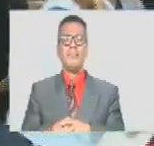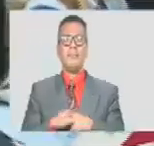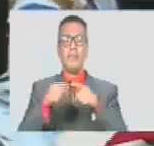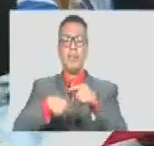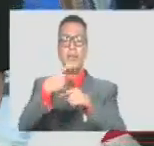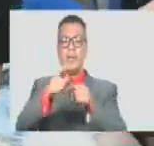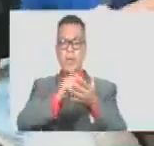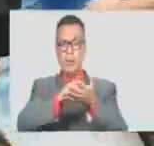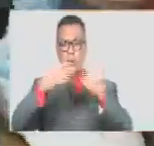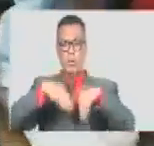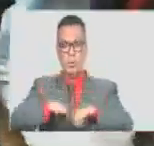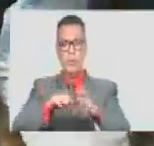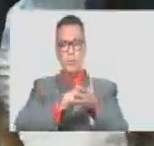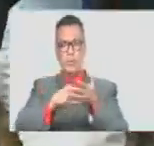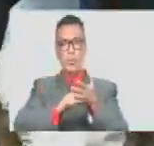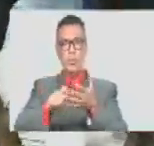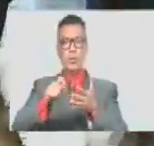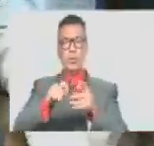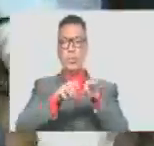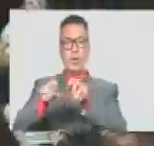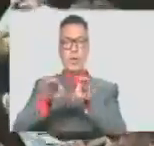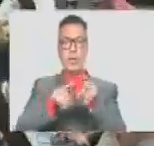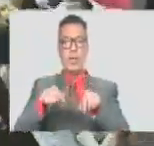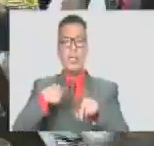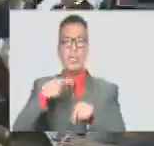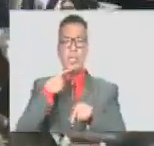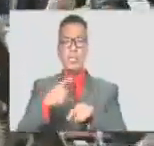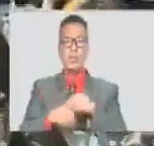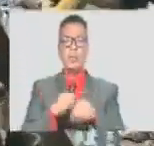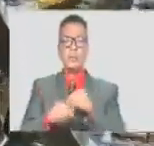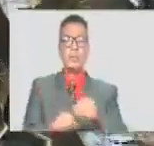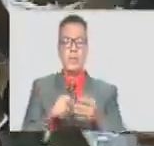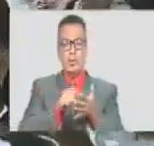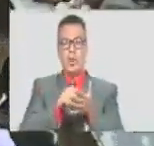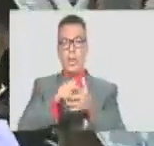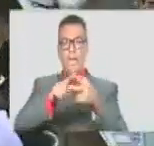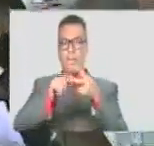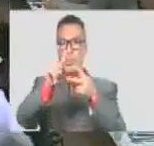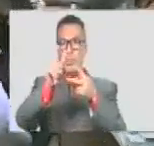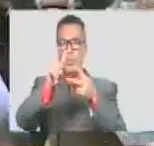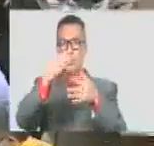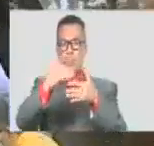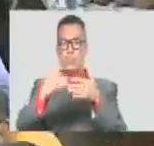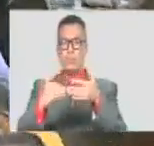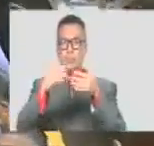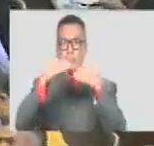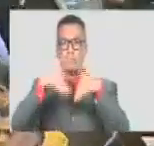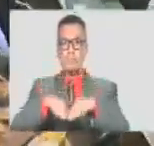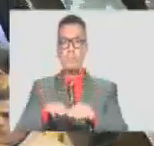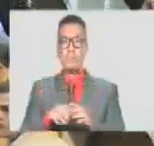Siguiente punto del orden del día, ciudadana secretaria. Punto número dos.